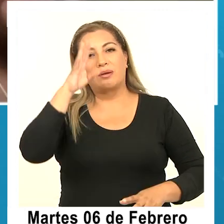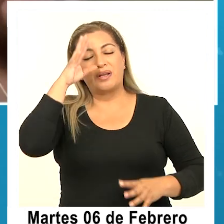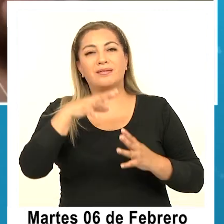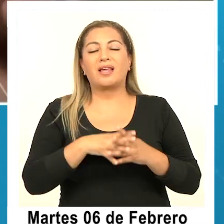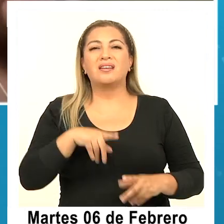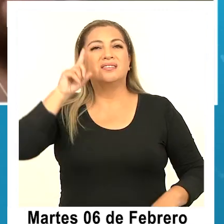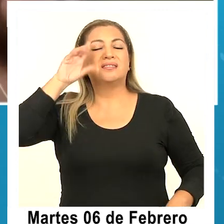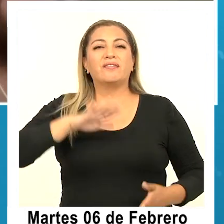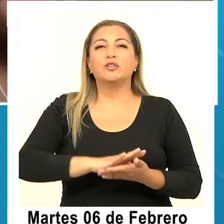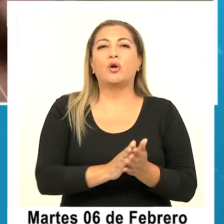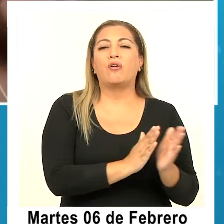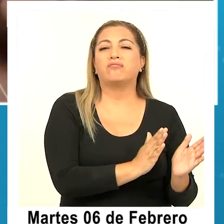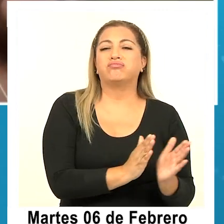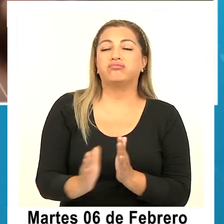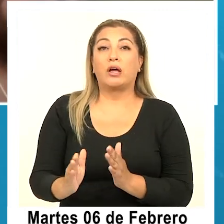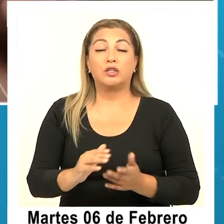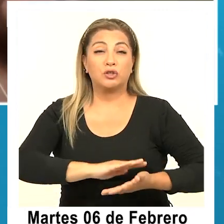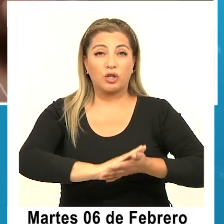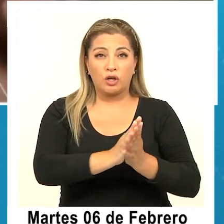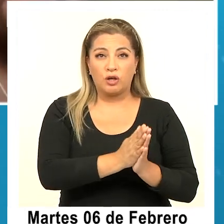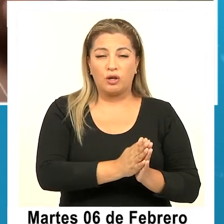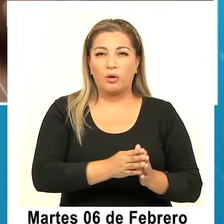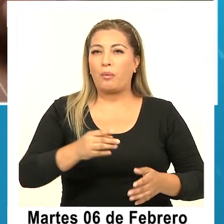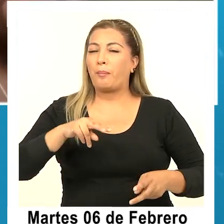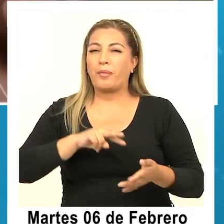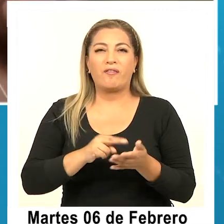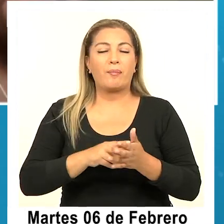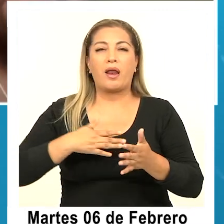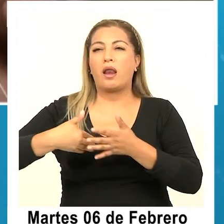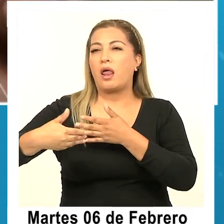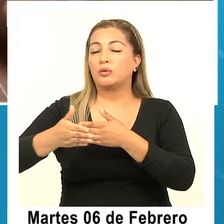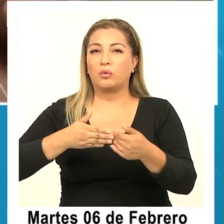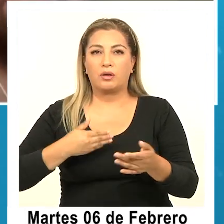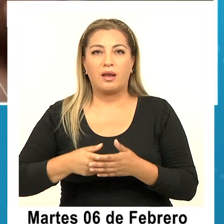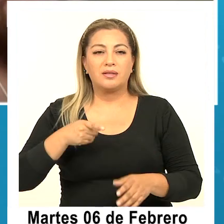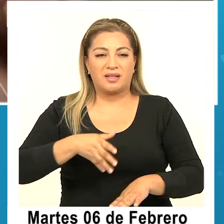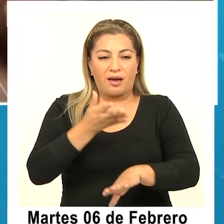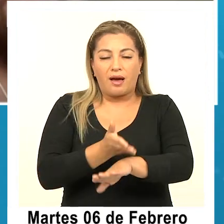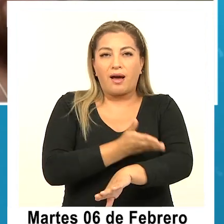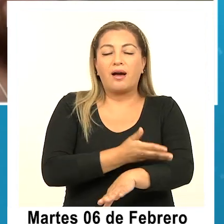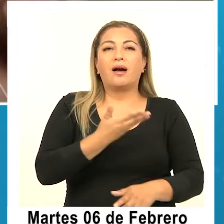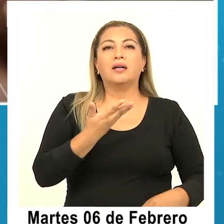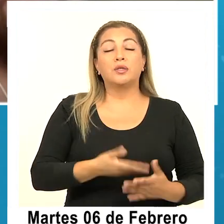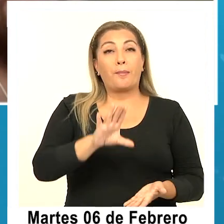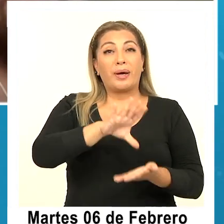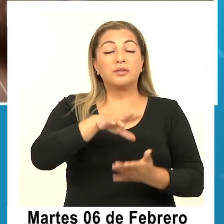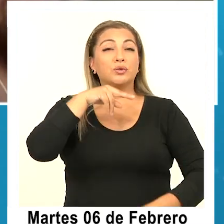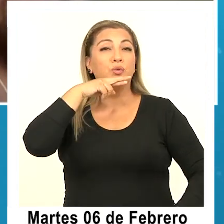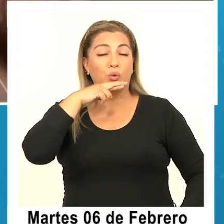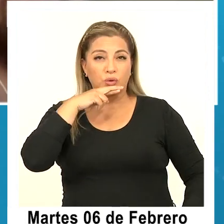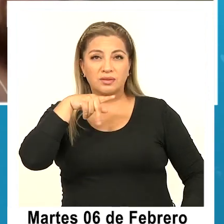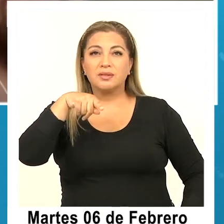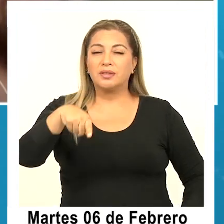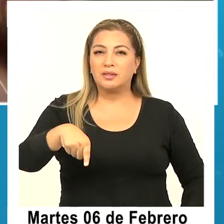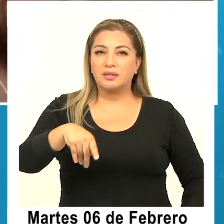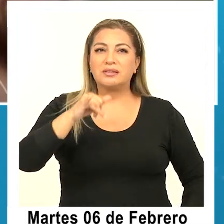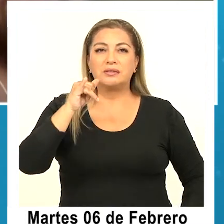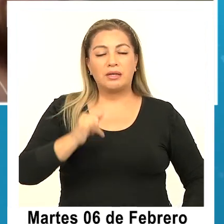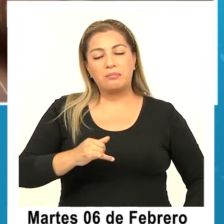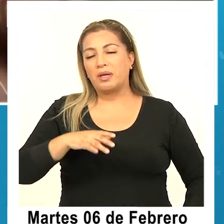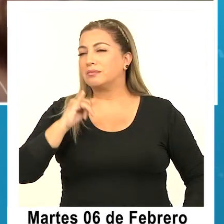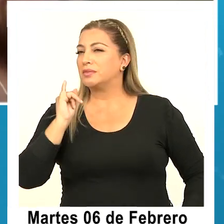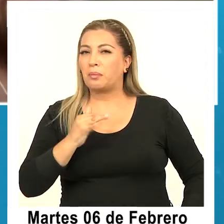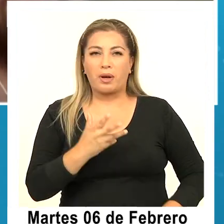vista logístico cómo enfrentar una catástrofe natural, una configuración de guerra. Eso ya existe porque Rusia, que es es un país que se ve confrontado